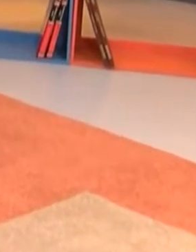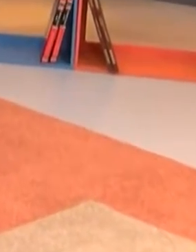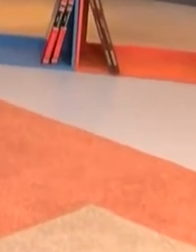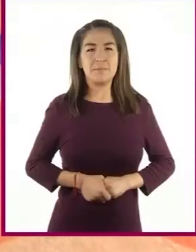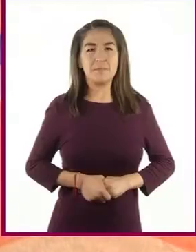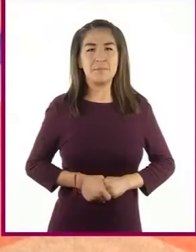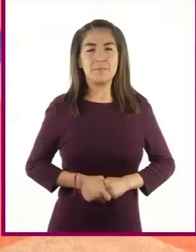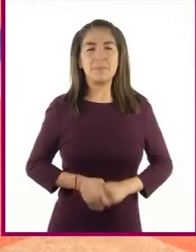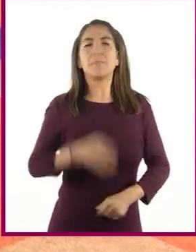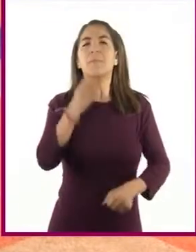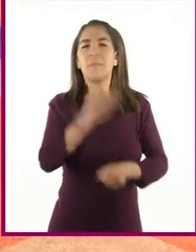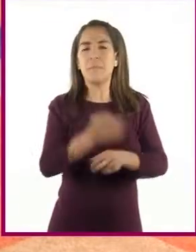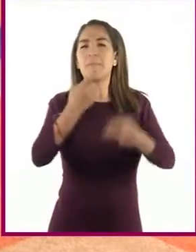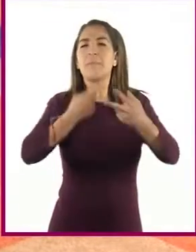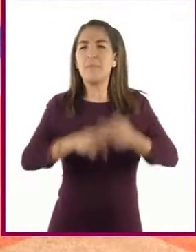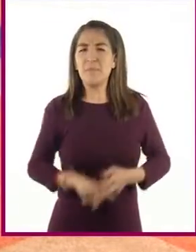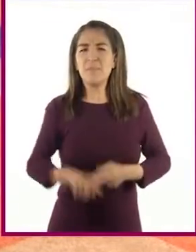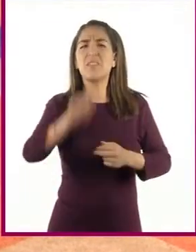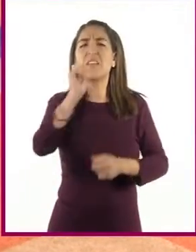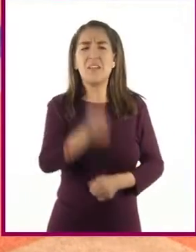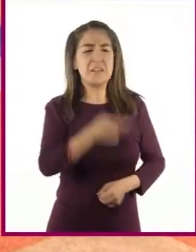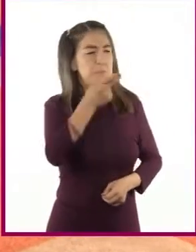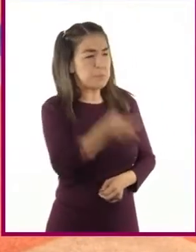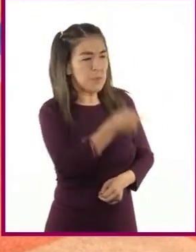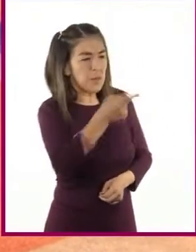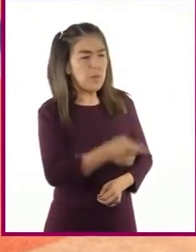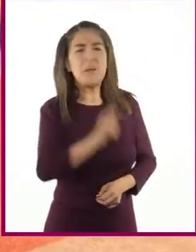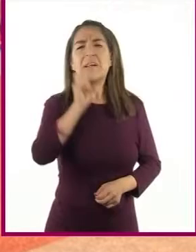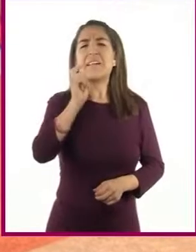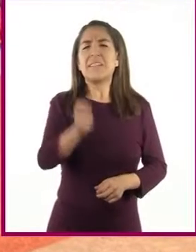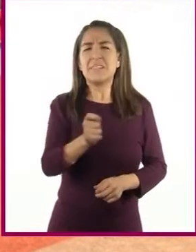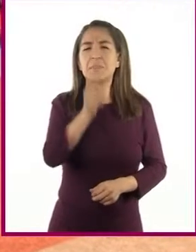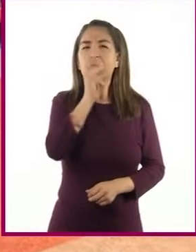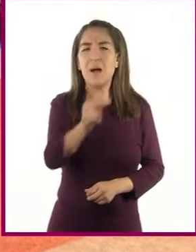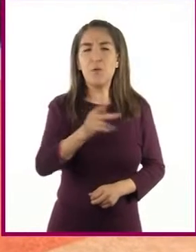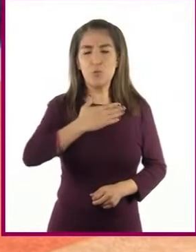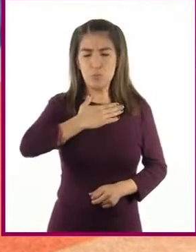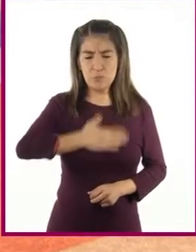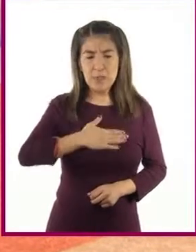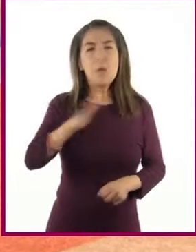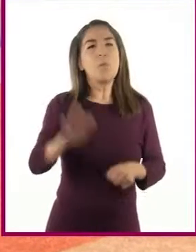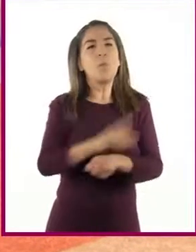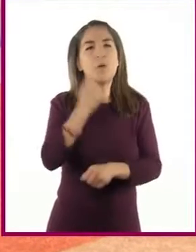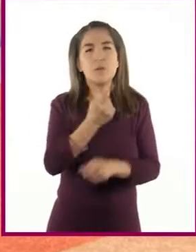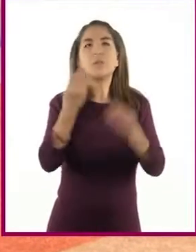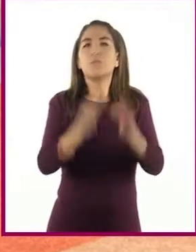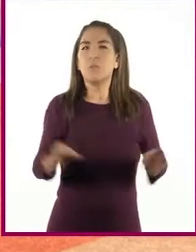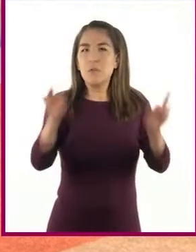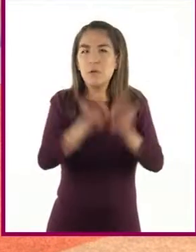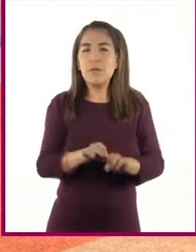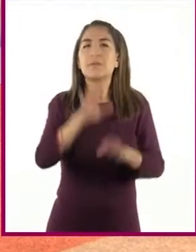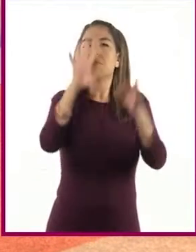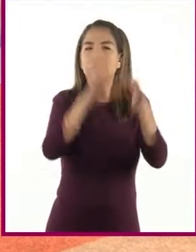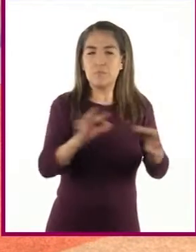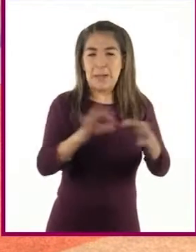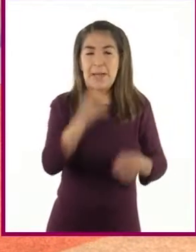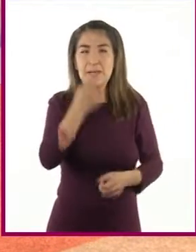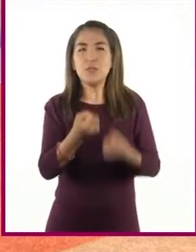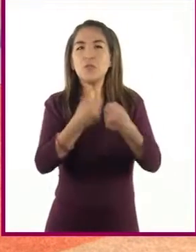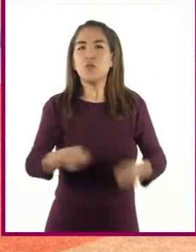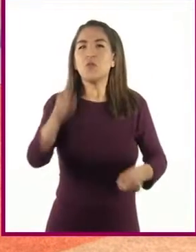Comenzaremos preguntándole qué es la justicia y por qué es importante ejercerla en una sociedad. Muy